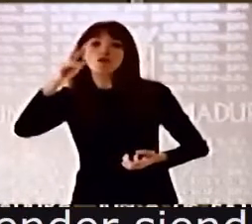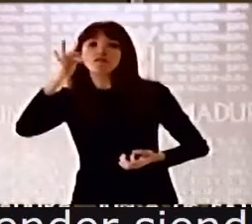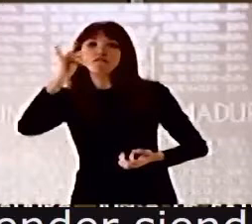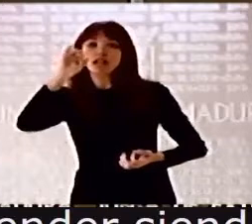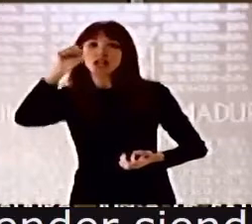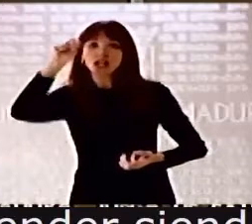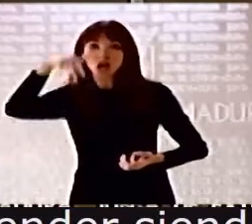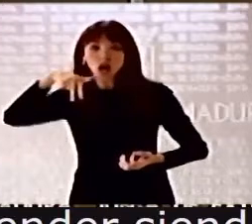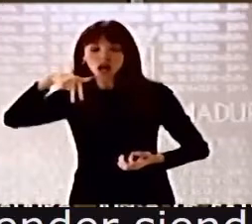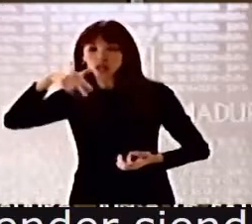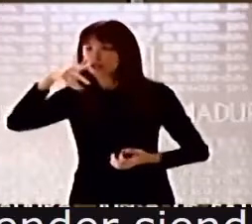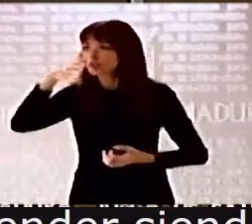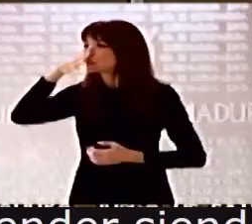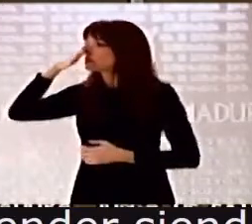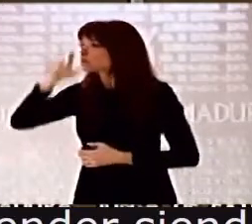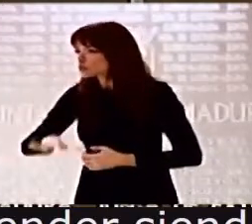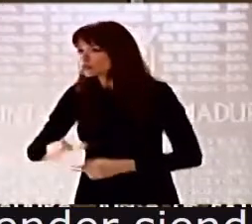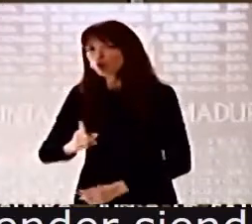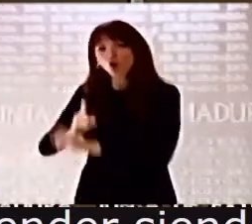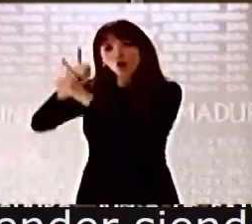Estado, nos lo está faltando a todos.